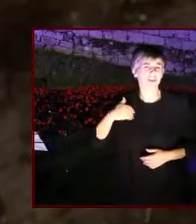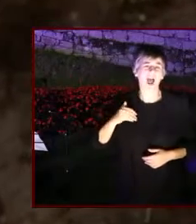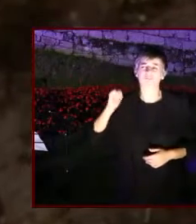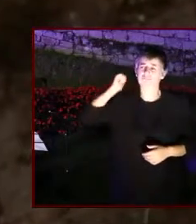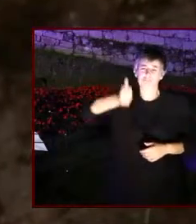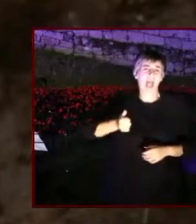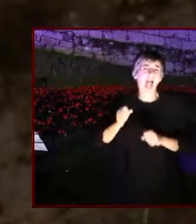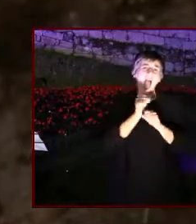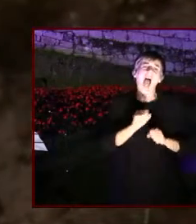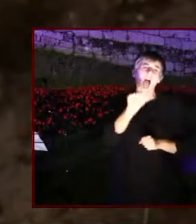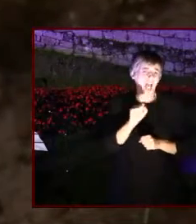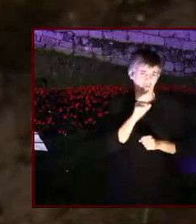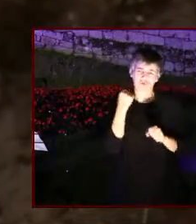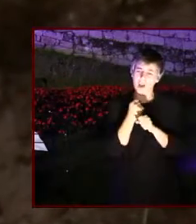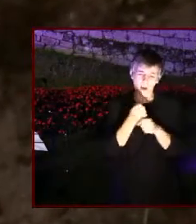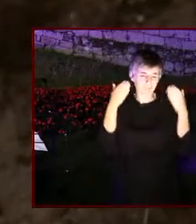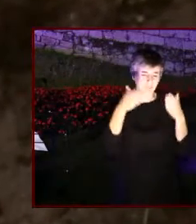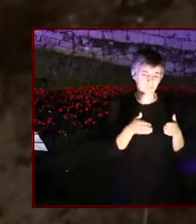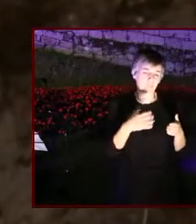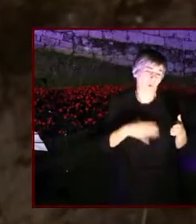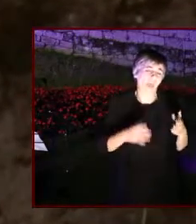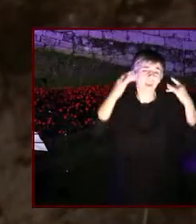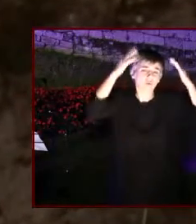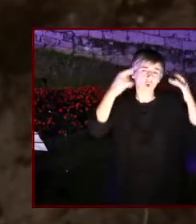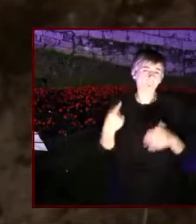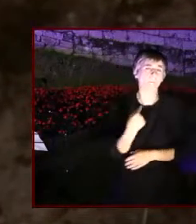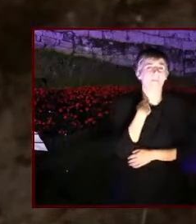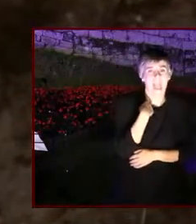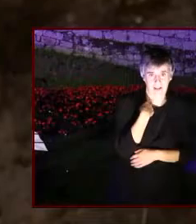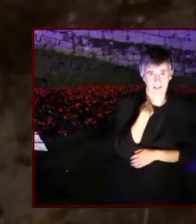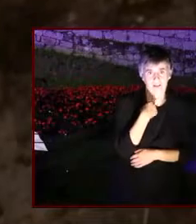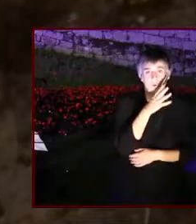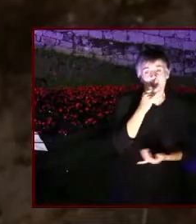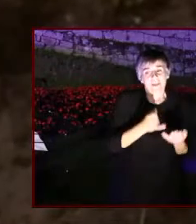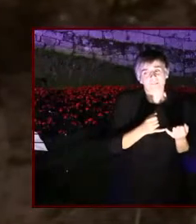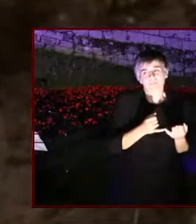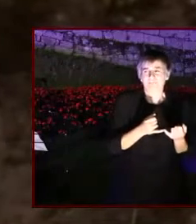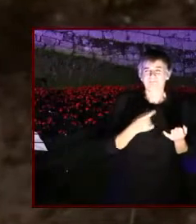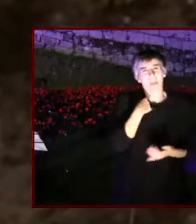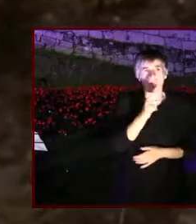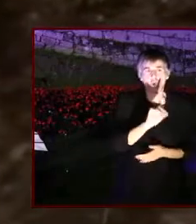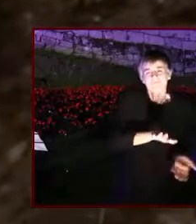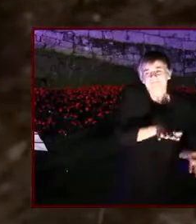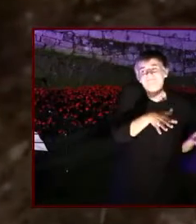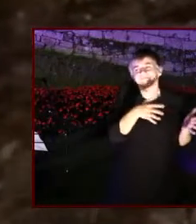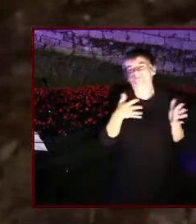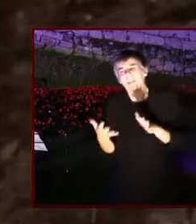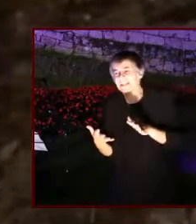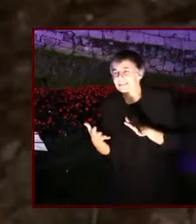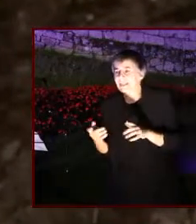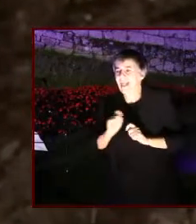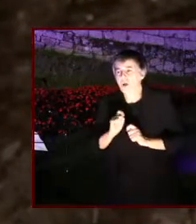é que perdamos, é que transfórmase, convírtese en traballo, e ás veces pois é moi gratificante, non?